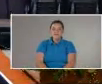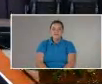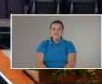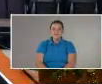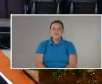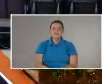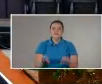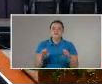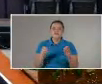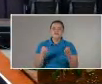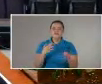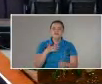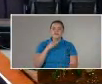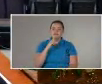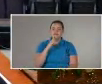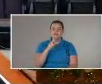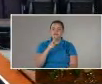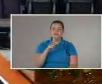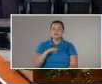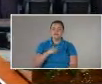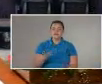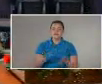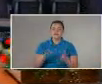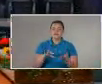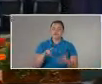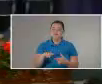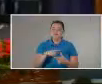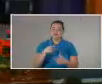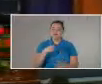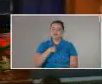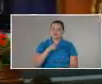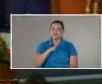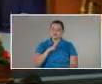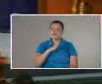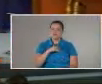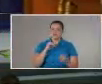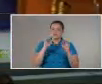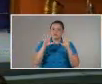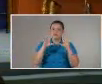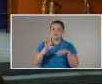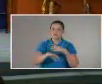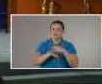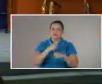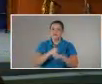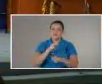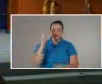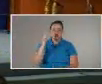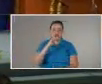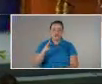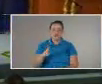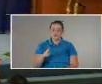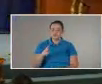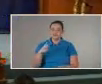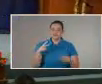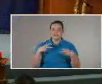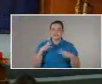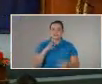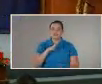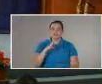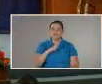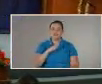y me dice, se murió cuando yo tenía 10 años, nunca más he vuelto a tener mascota ni voy a volver a tener.